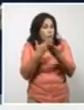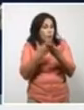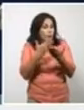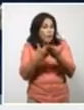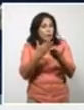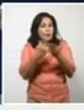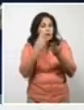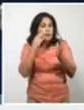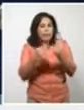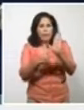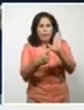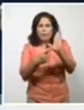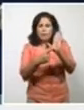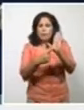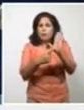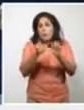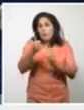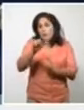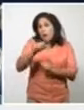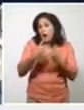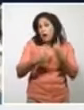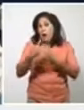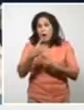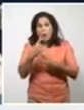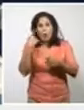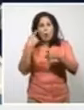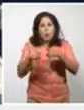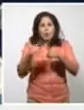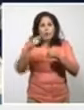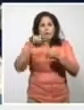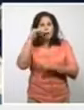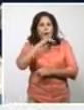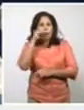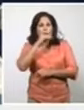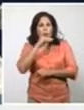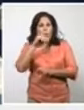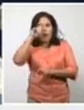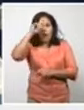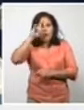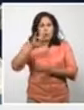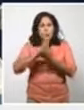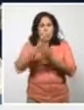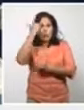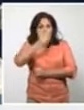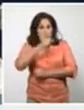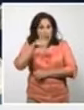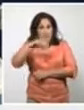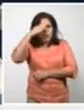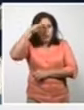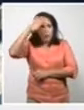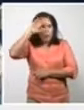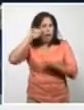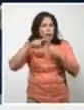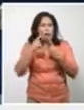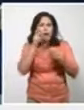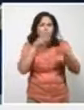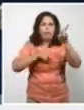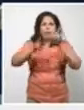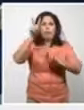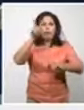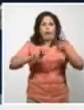demostrando su efectividad, que es con la tecnología Tecnosuma de nuestro país, para el diagnóstico. Este